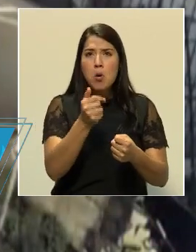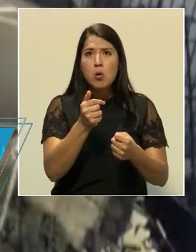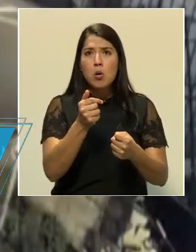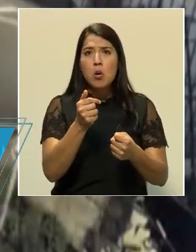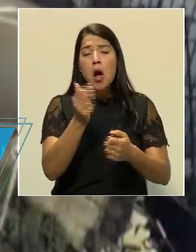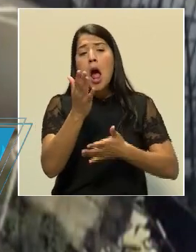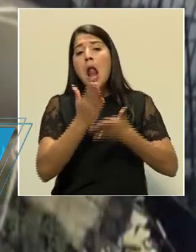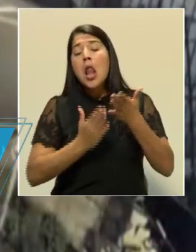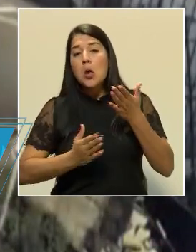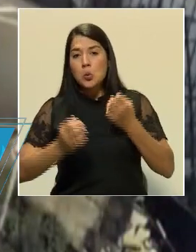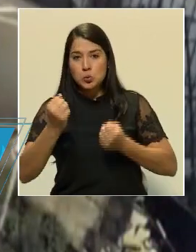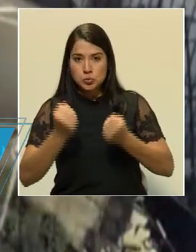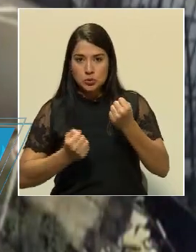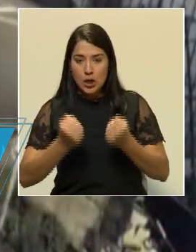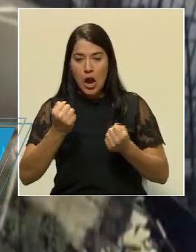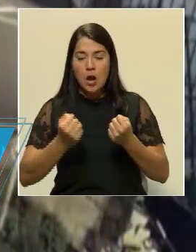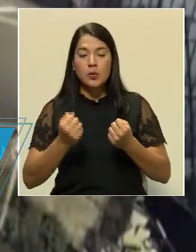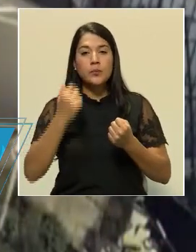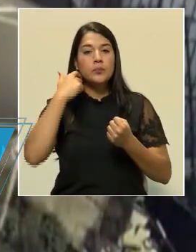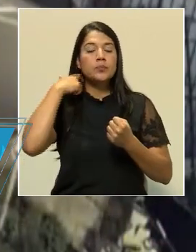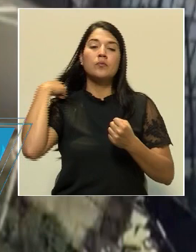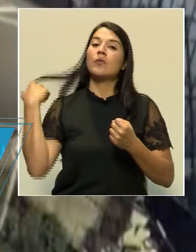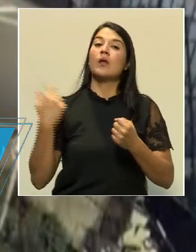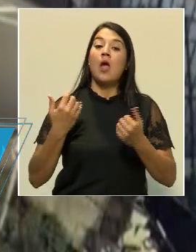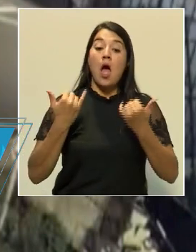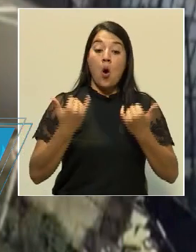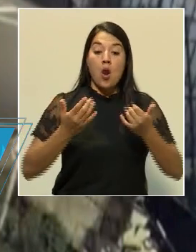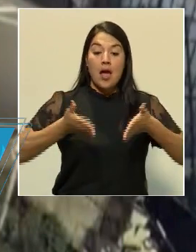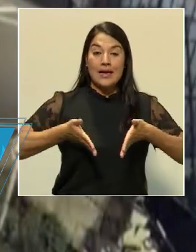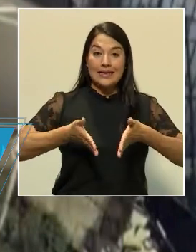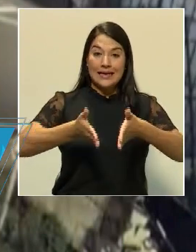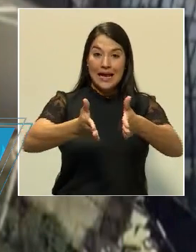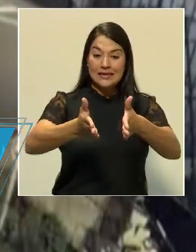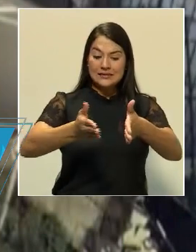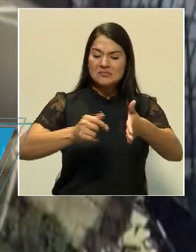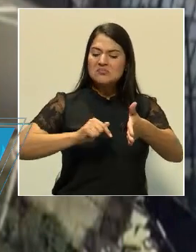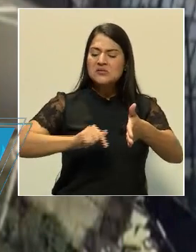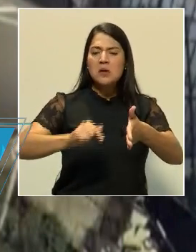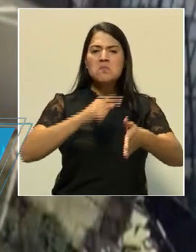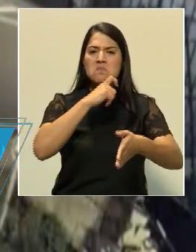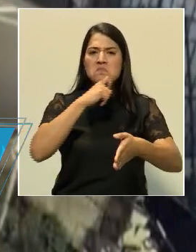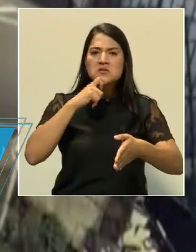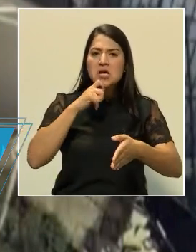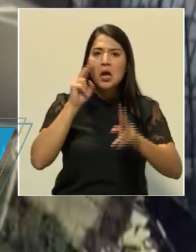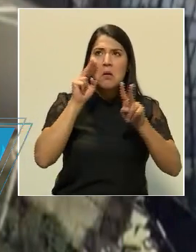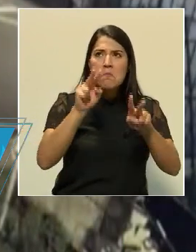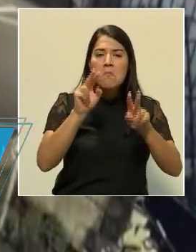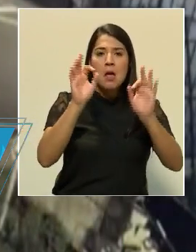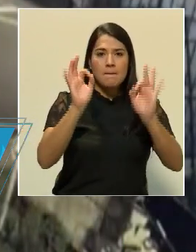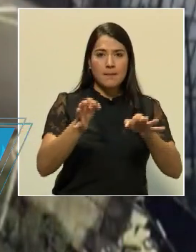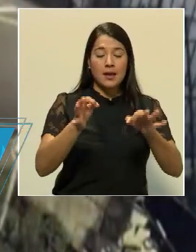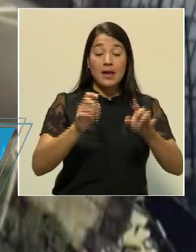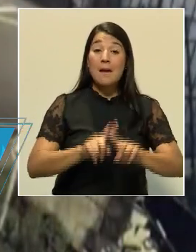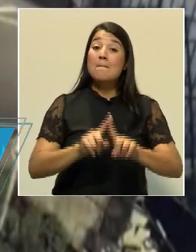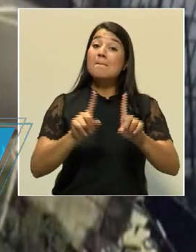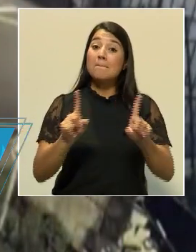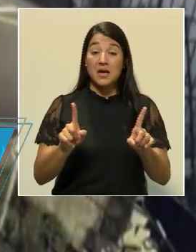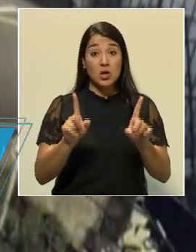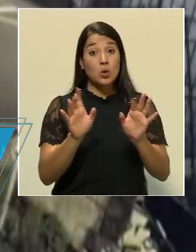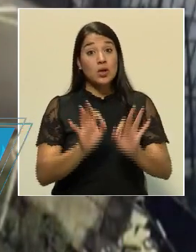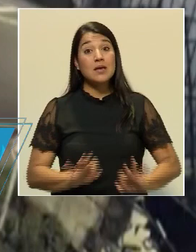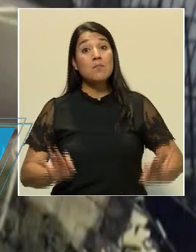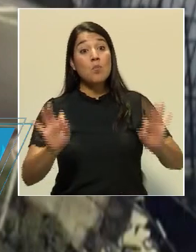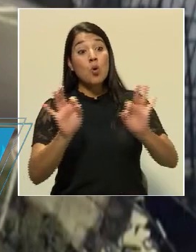carga y algunos vehículos, superficie de rodaje completamente seca y buena visibilidad, pero lo que nos interesa es